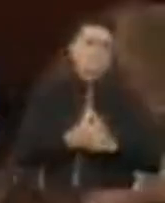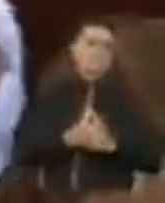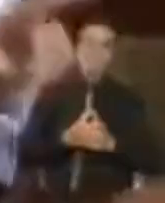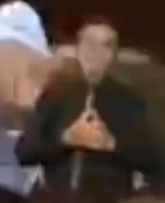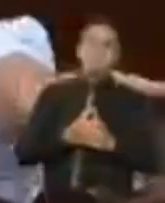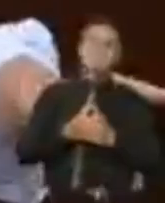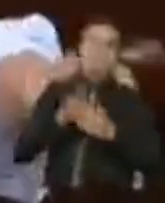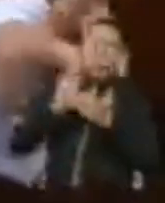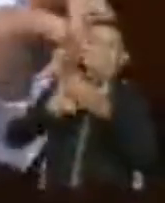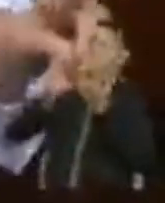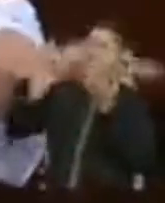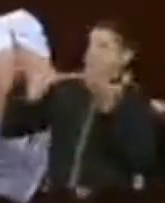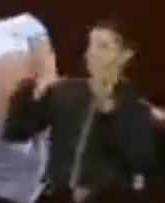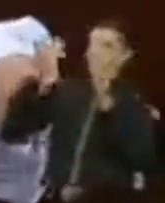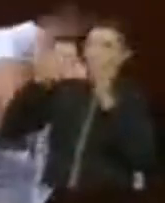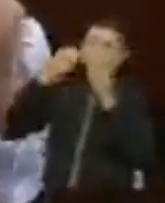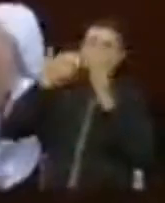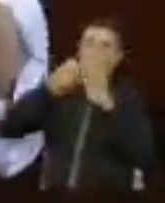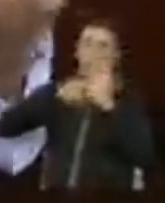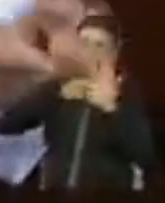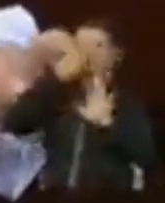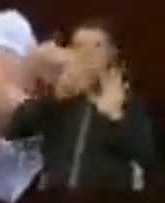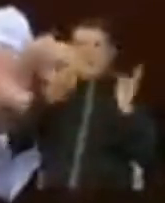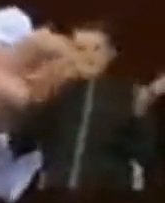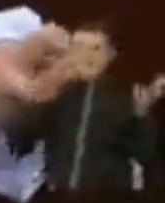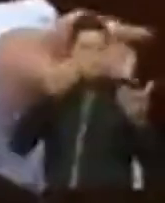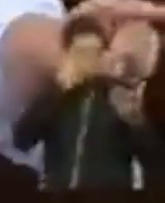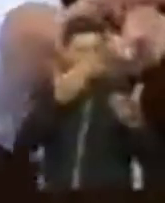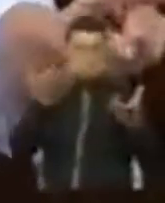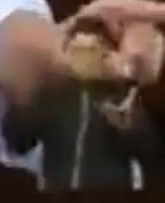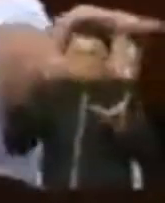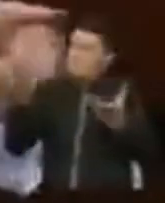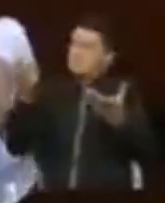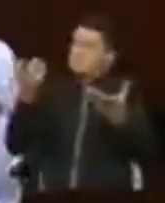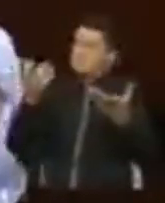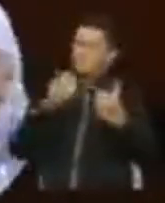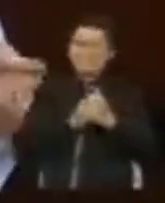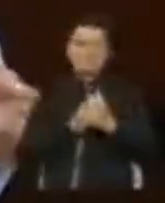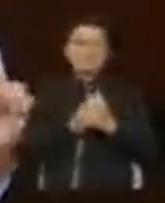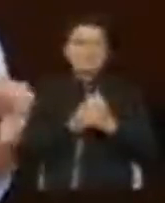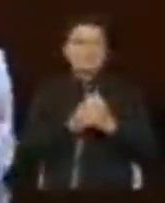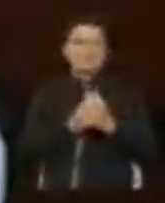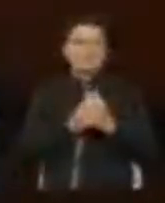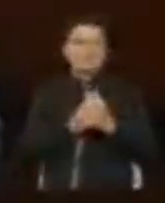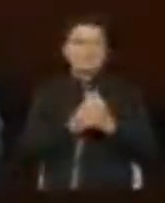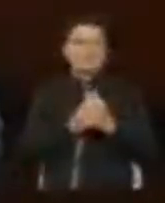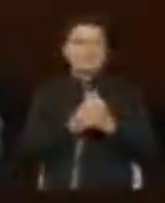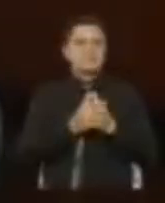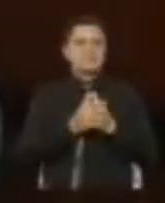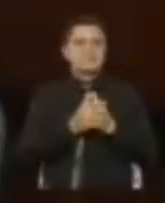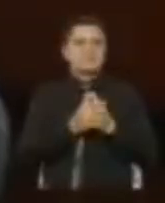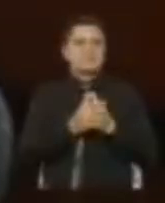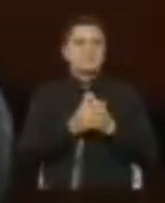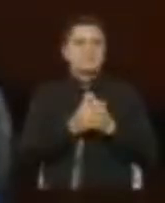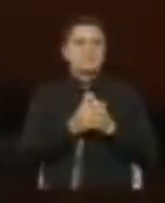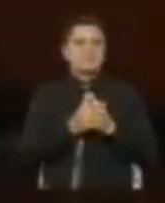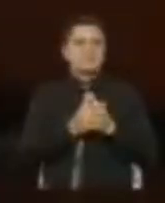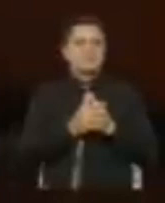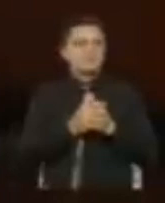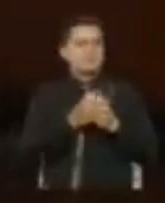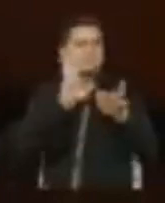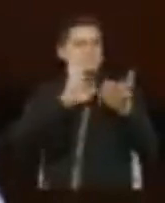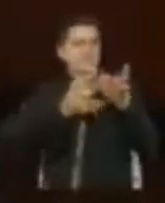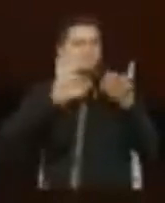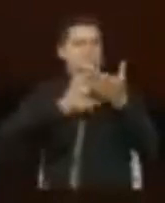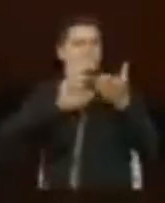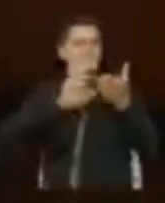Presidente, yo le pido a usted que... Continúe, senador Miguel Uribe. Yo le... Sonido para el senador Miguel Uribe. No, perdón,